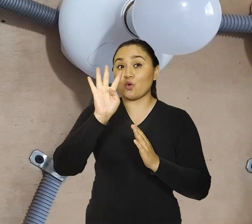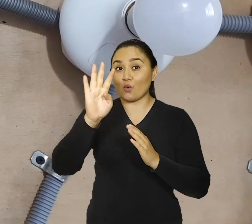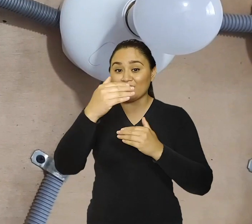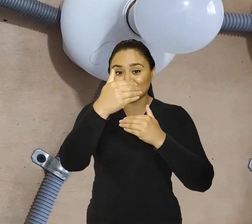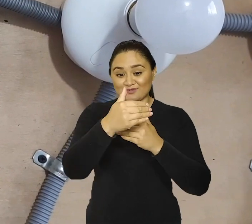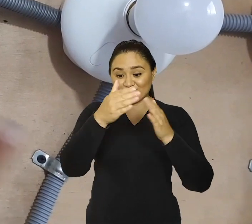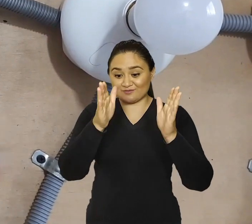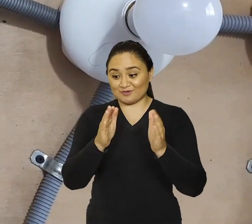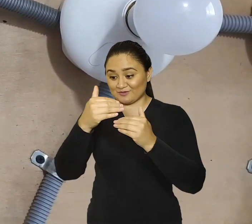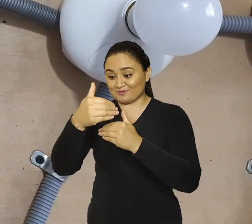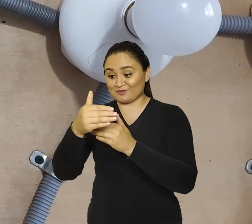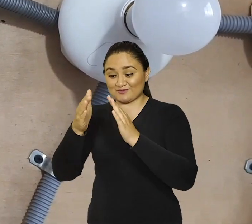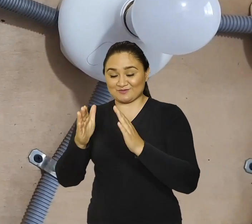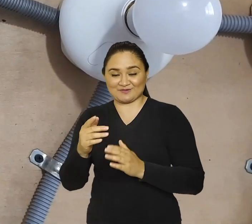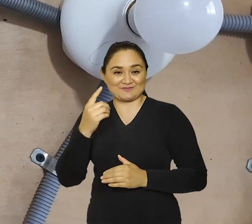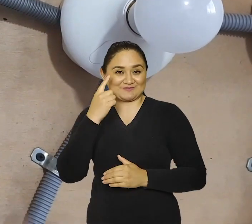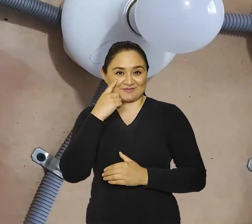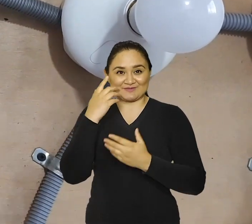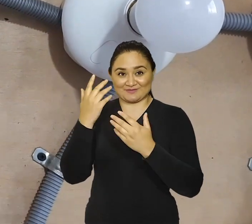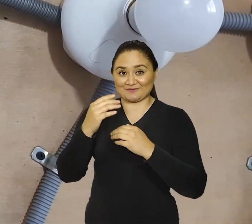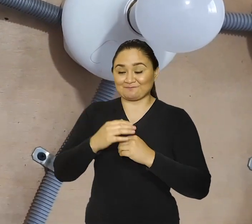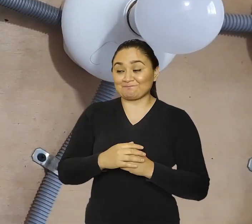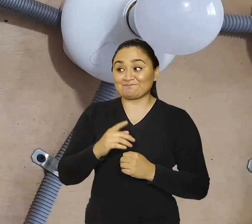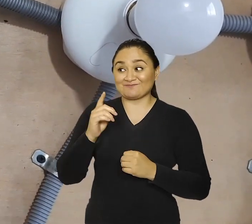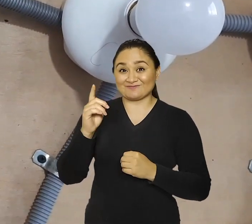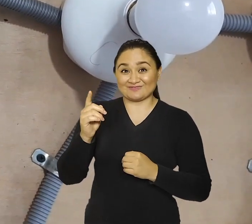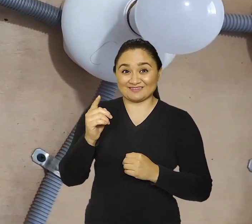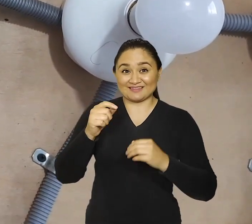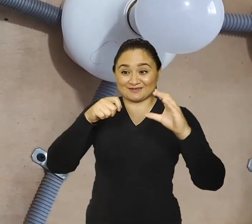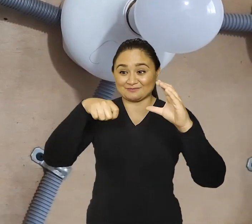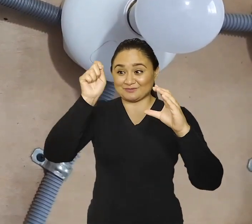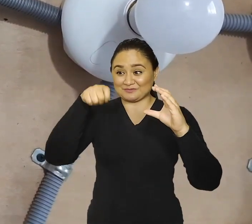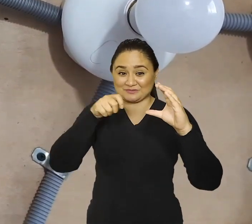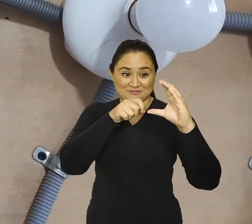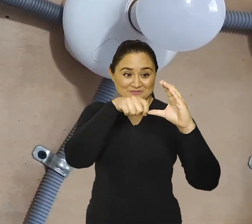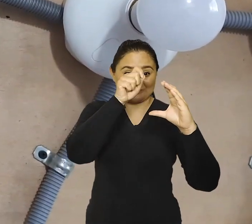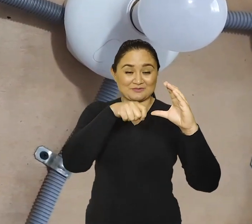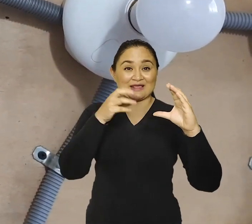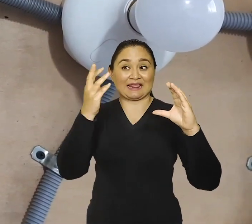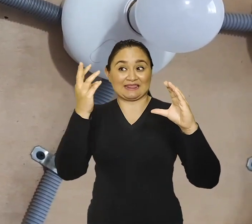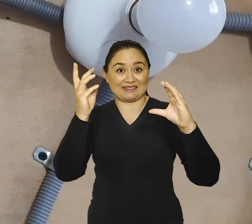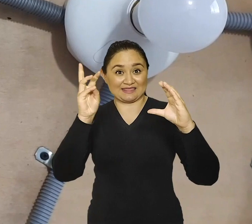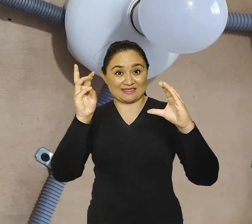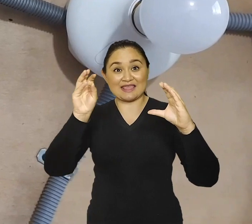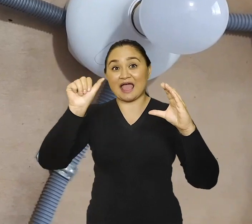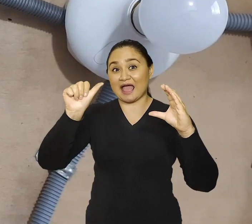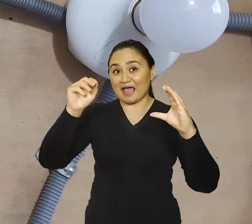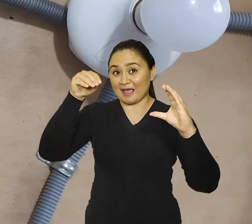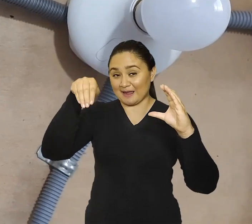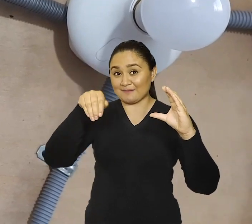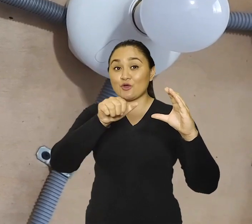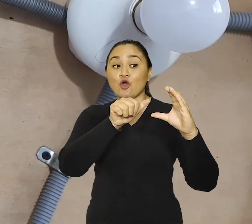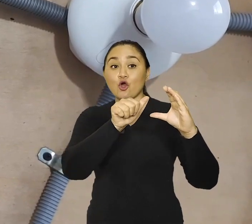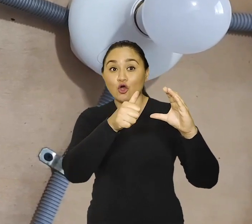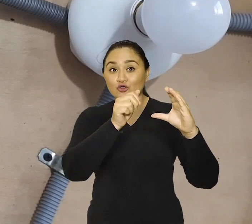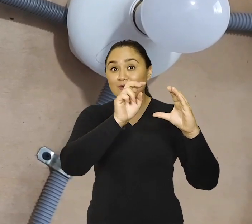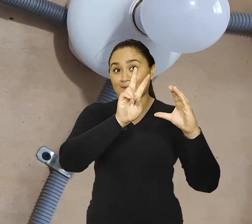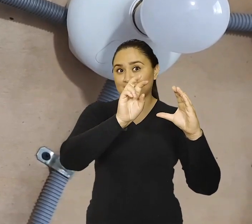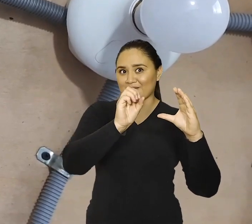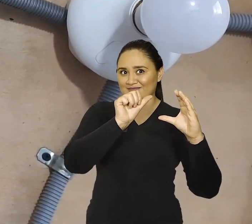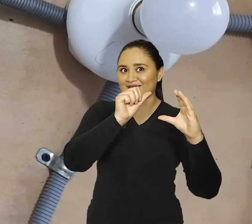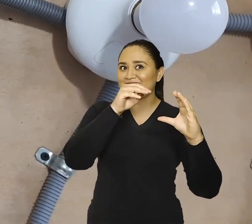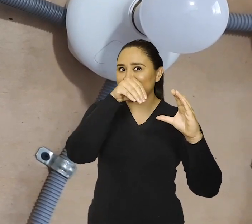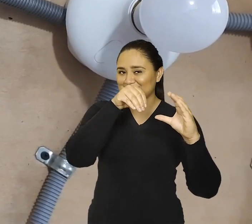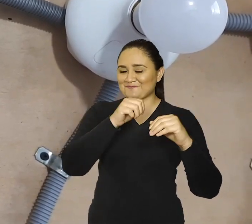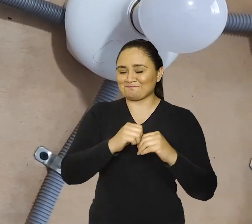cuatro espacios en este caso. Los disyuntores, uno de 16 amperios y los otros de